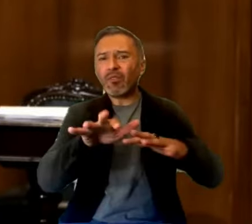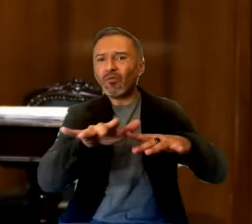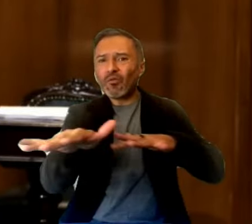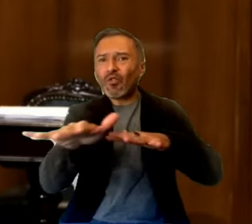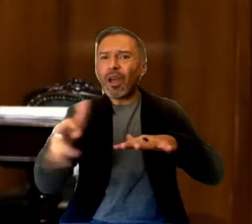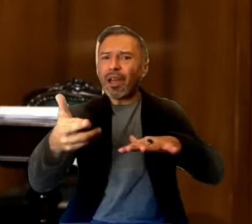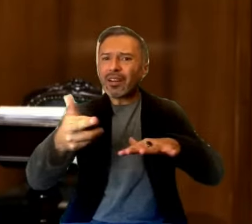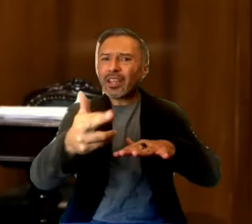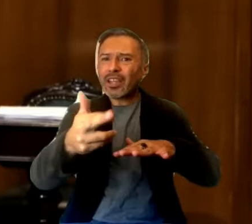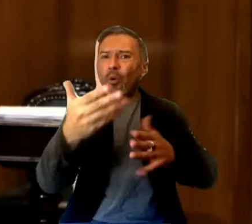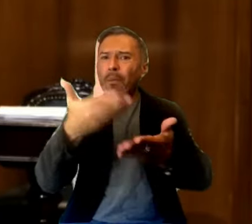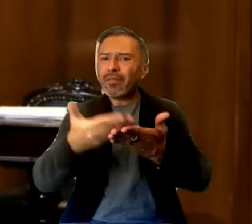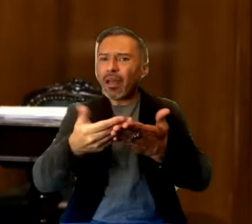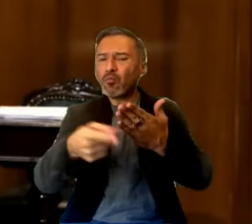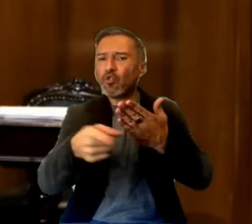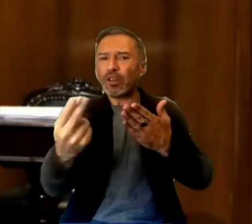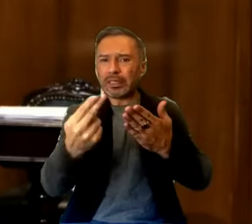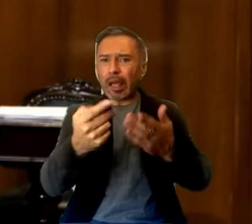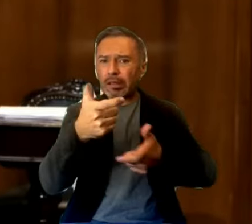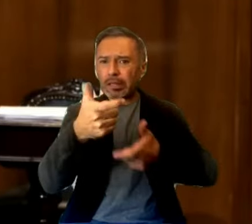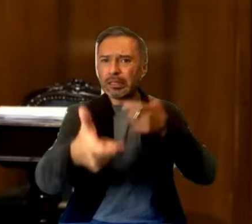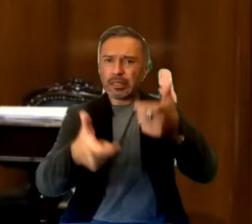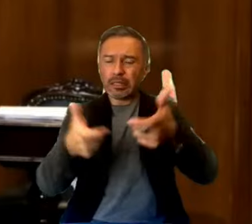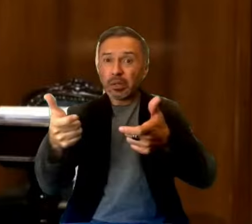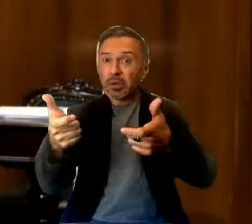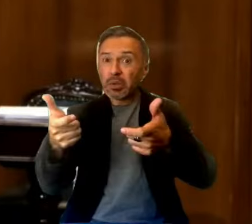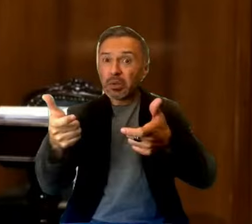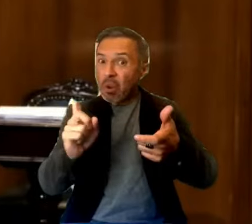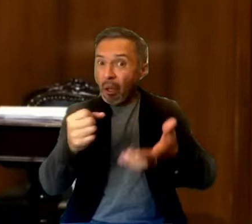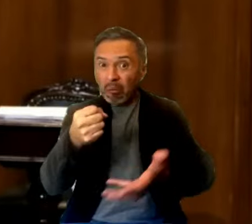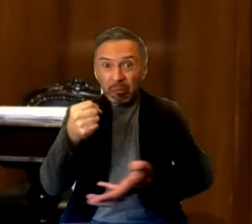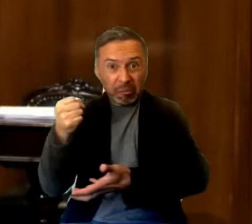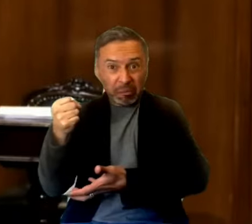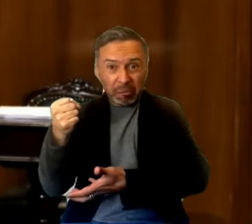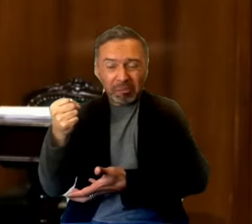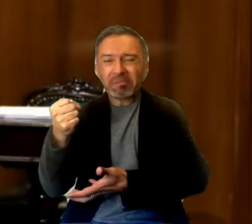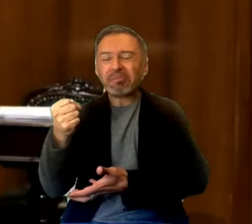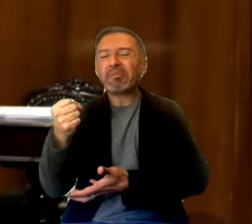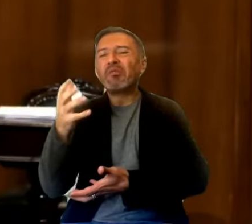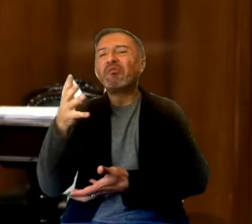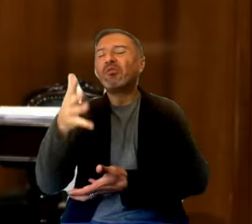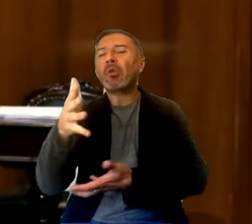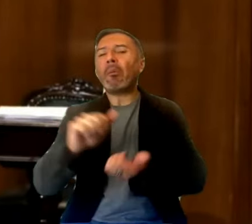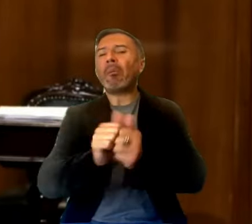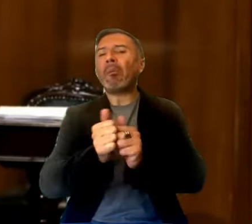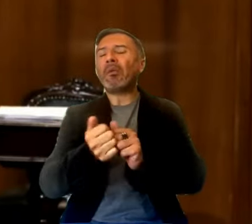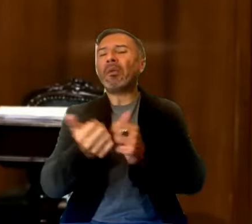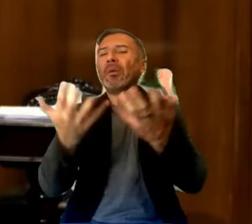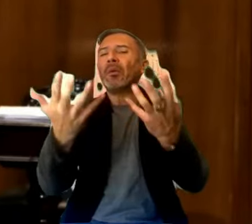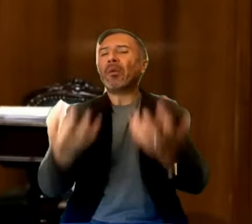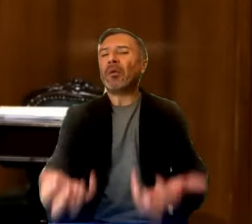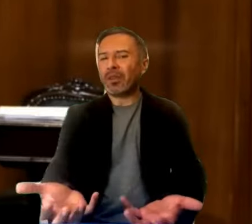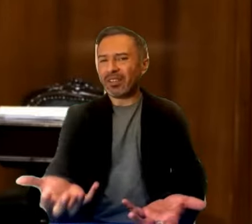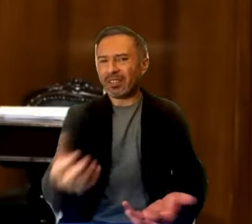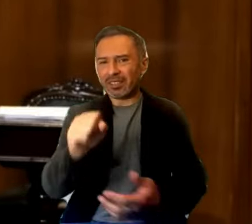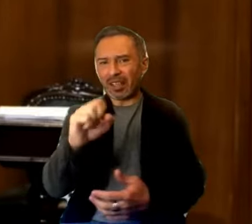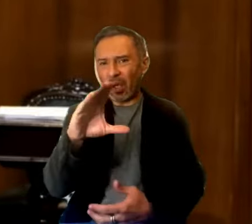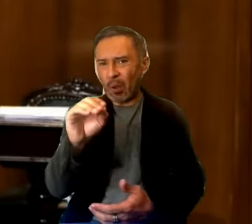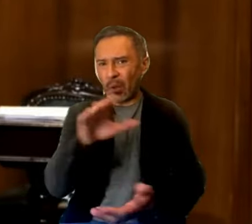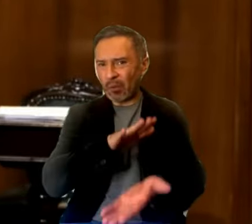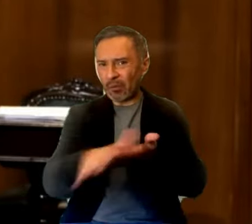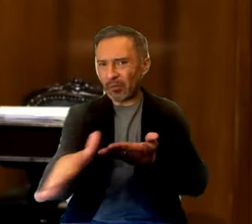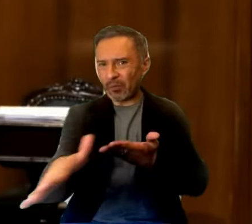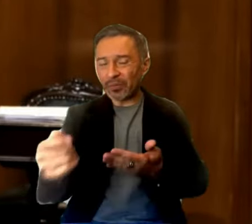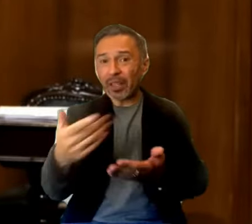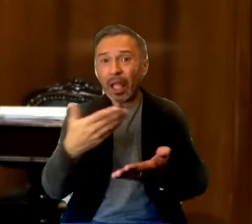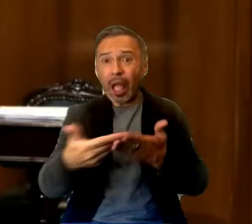a quedar sin agua en los pozos. No omito decirles que la peor agua que puede consumir el ser humano, que